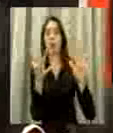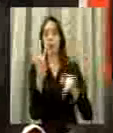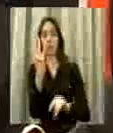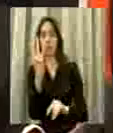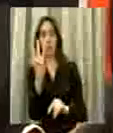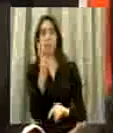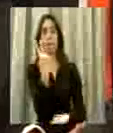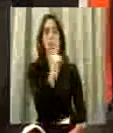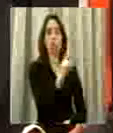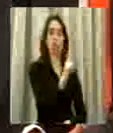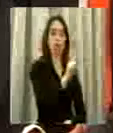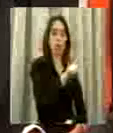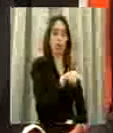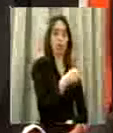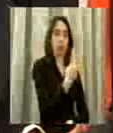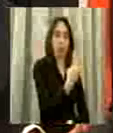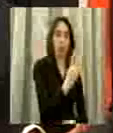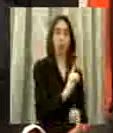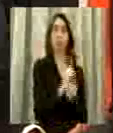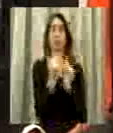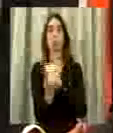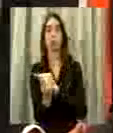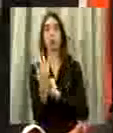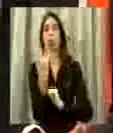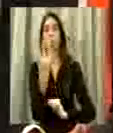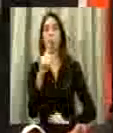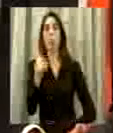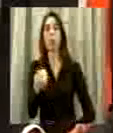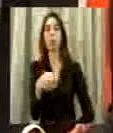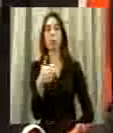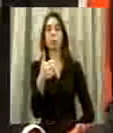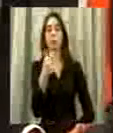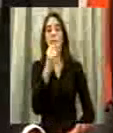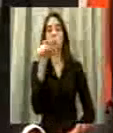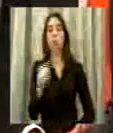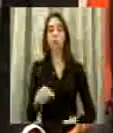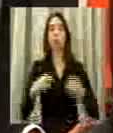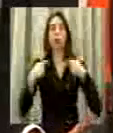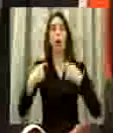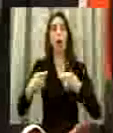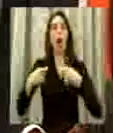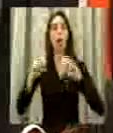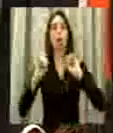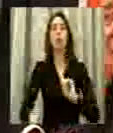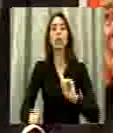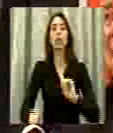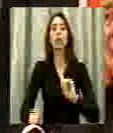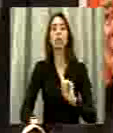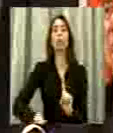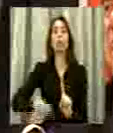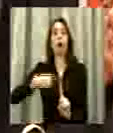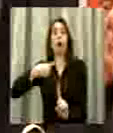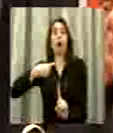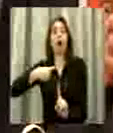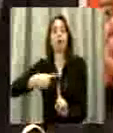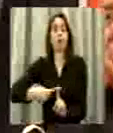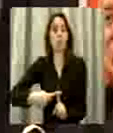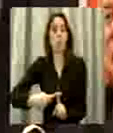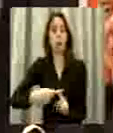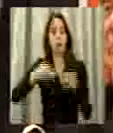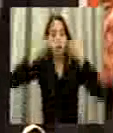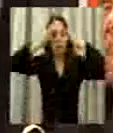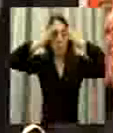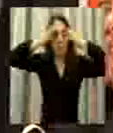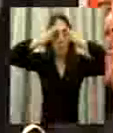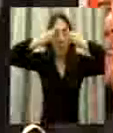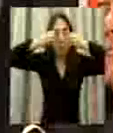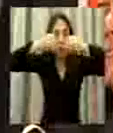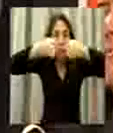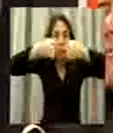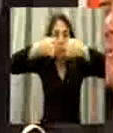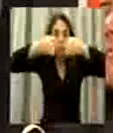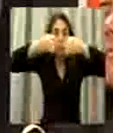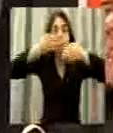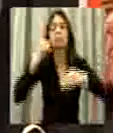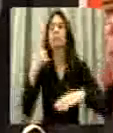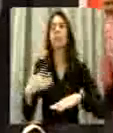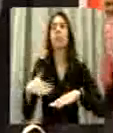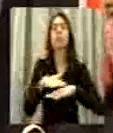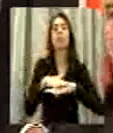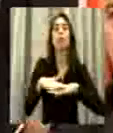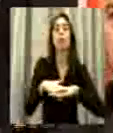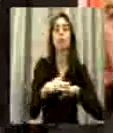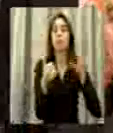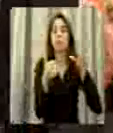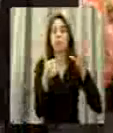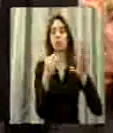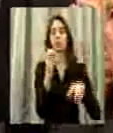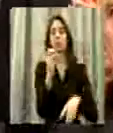pasando de 2,3 a 4,6% el gasto en educación. Pero además estamos llegando, estamos focalizándolo en fundamentalmente en